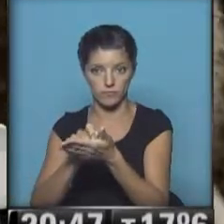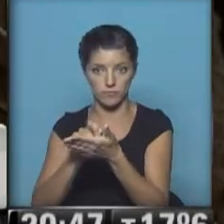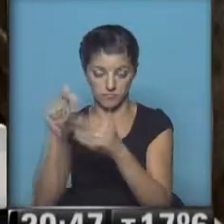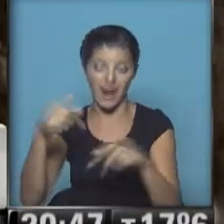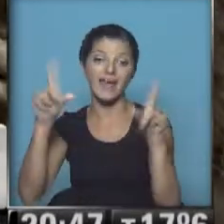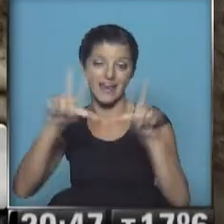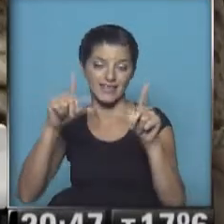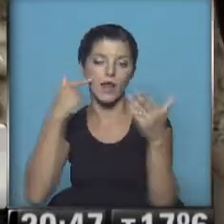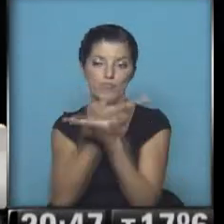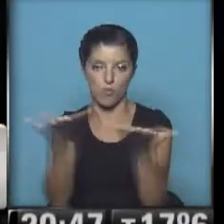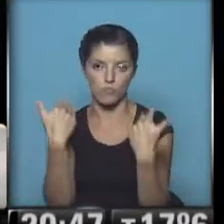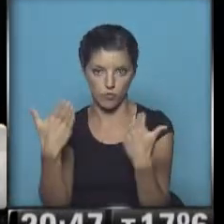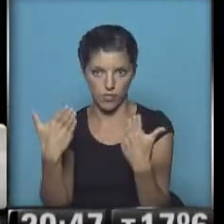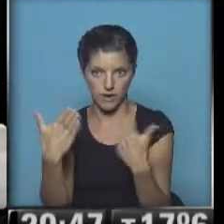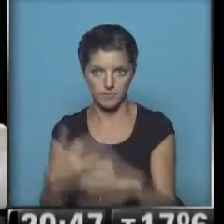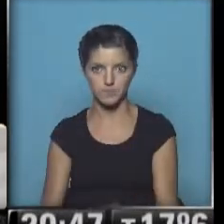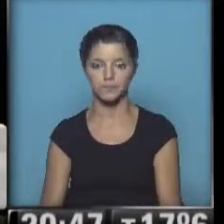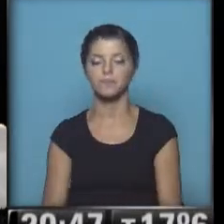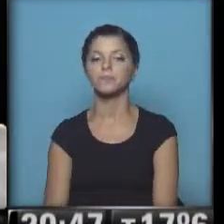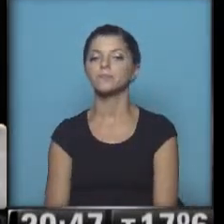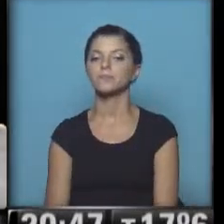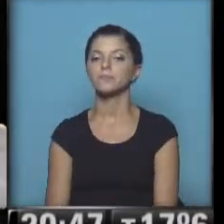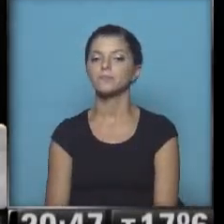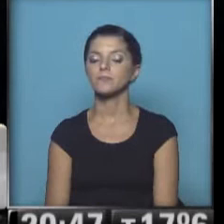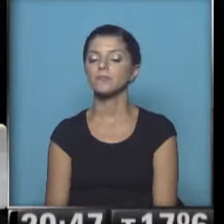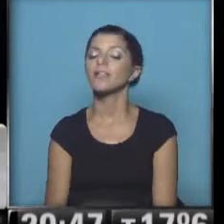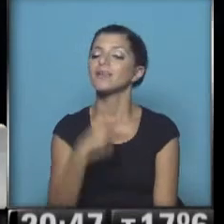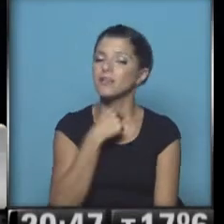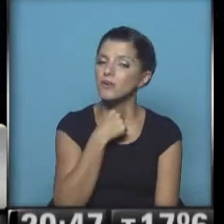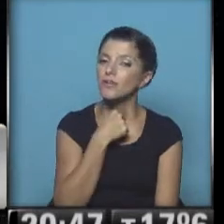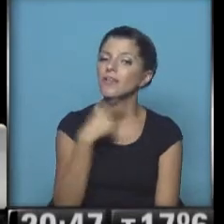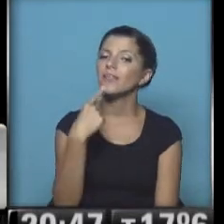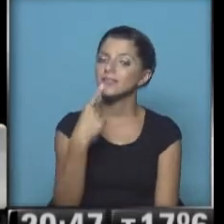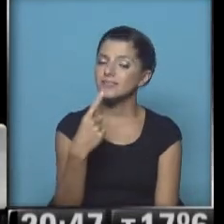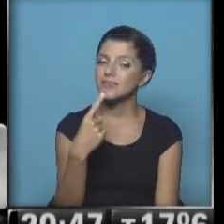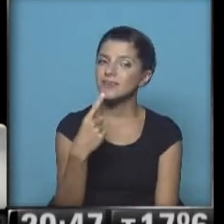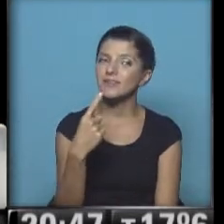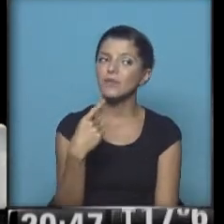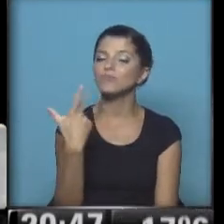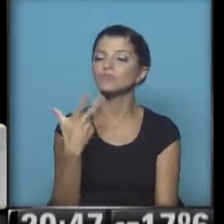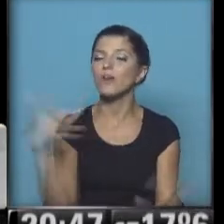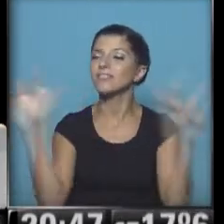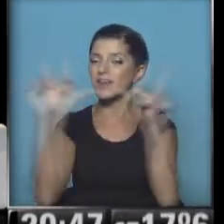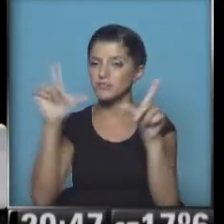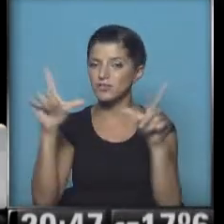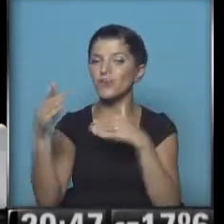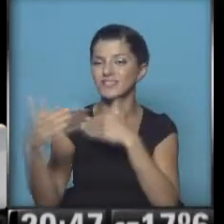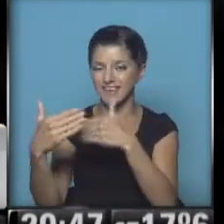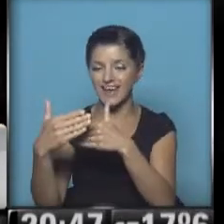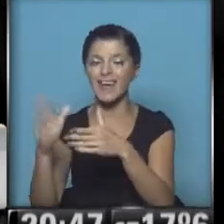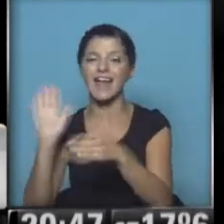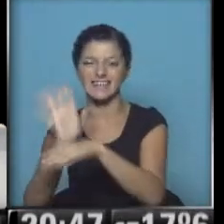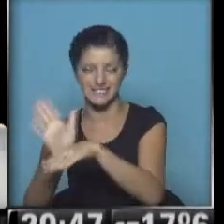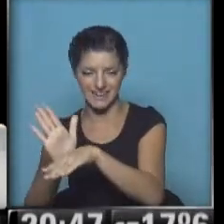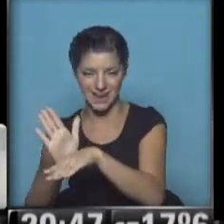televisión. Y si quiero decirlo de una manera más precisa, de una televisión muy cercana al cine. Que